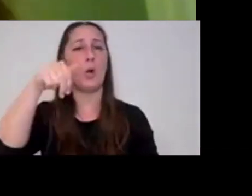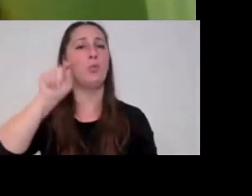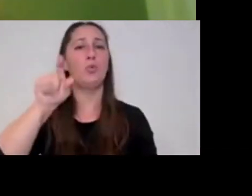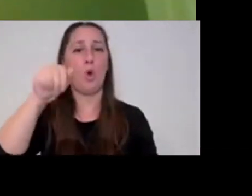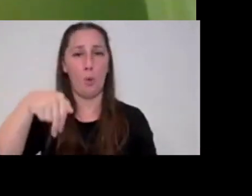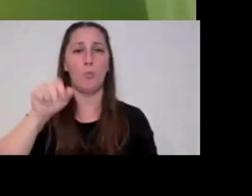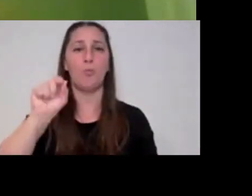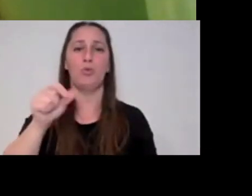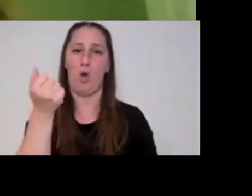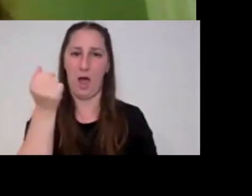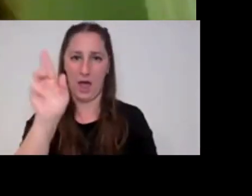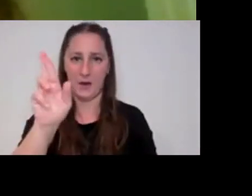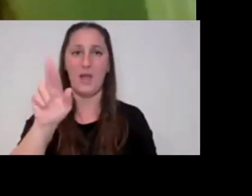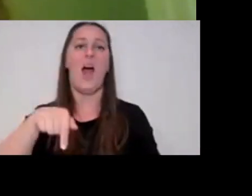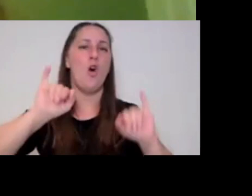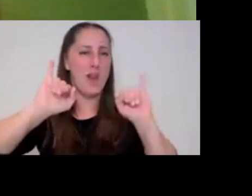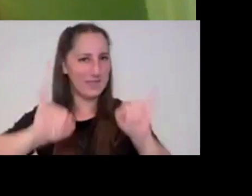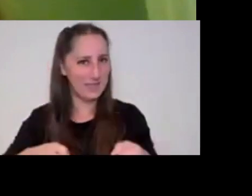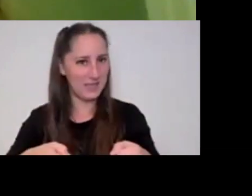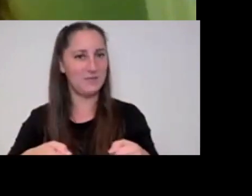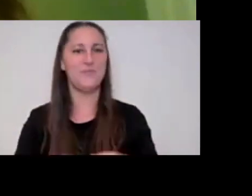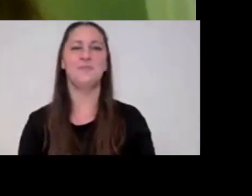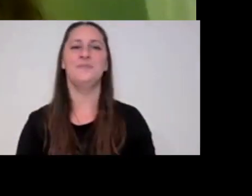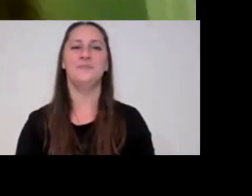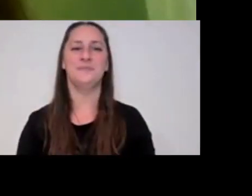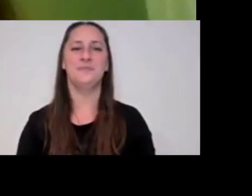www.sergiocarbone.com.ar. Ahora sí, Cris, te doy.